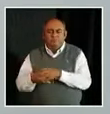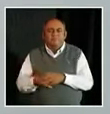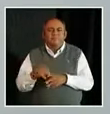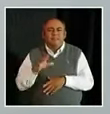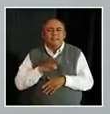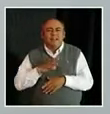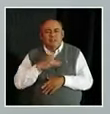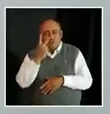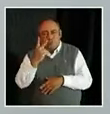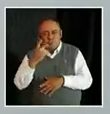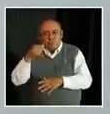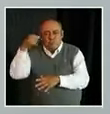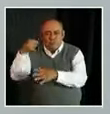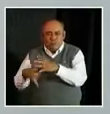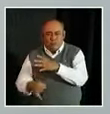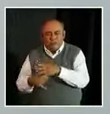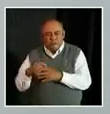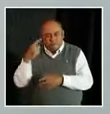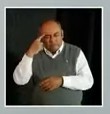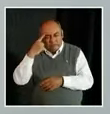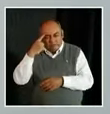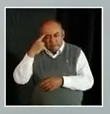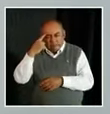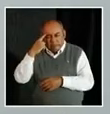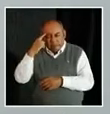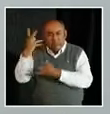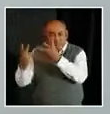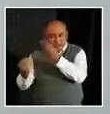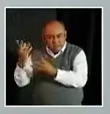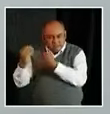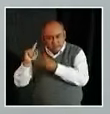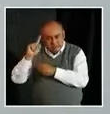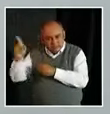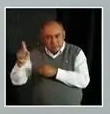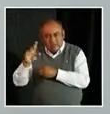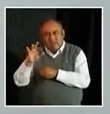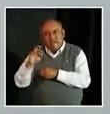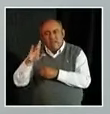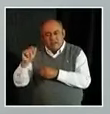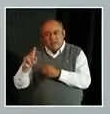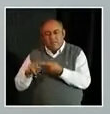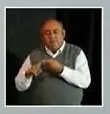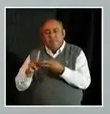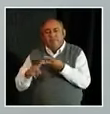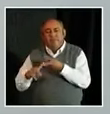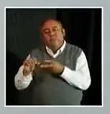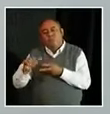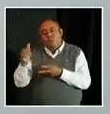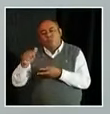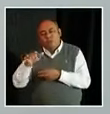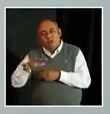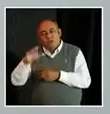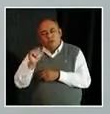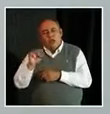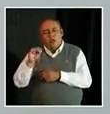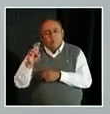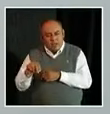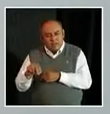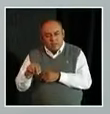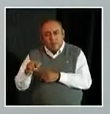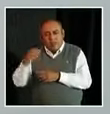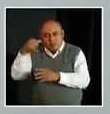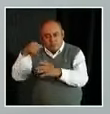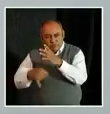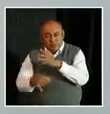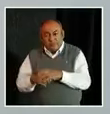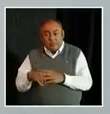pozos, uno en García, que se llama el Fraile 5, y otro en el Carmen, que aunque todavía